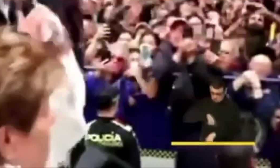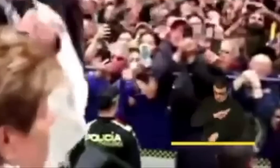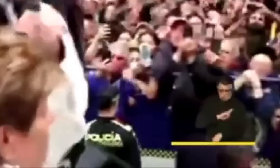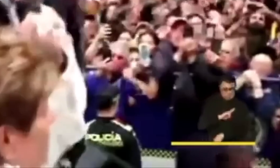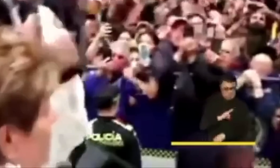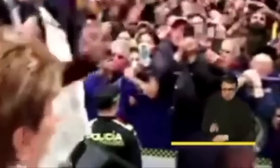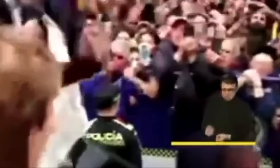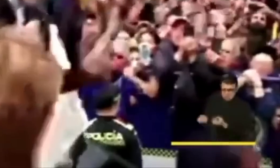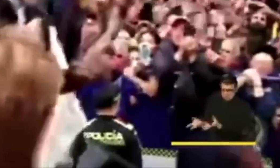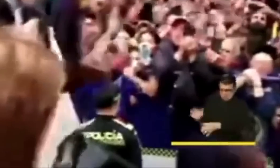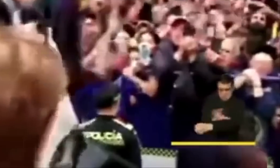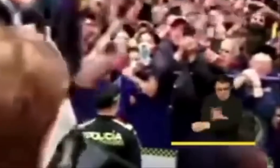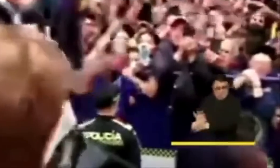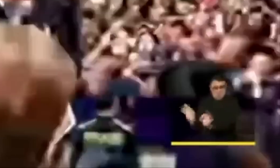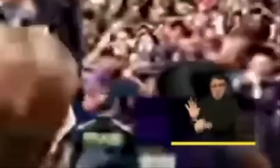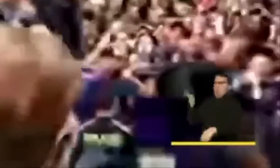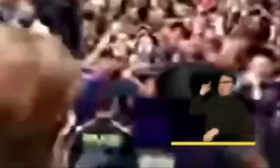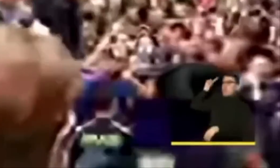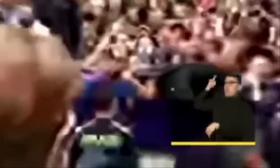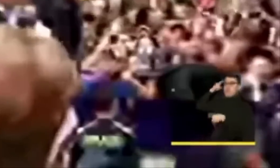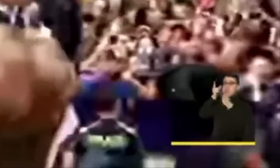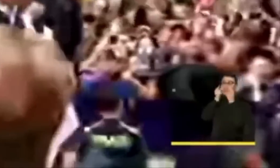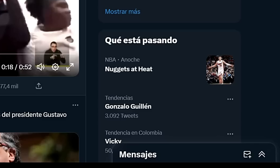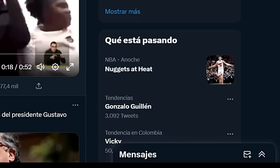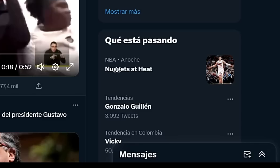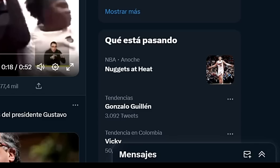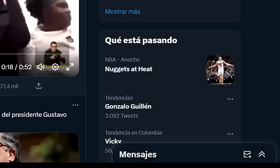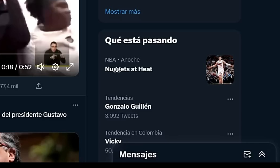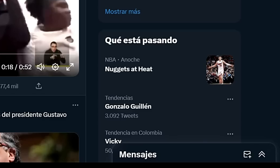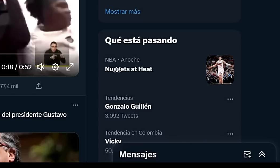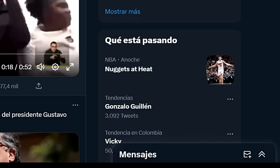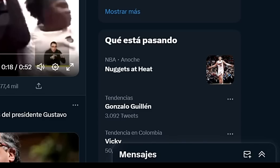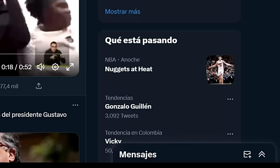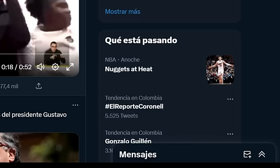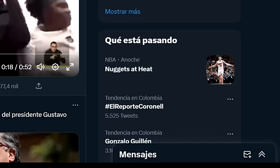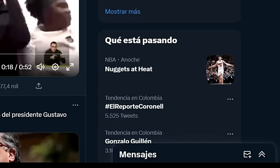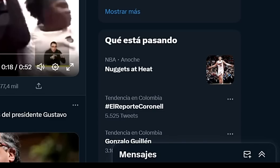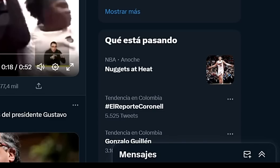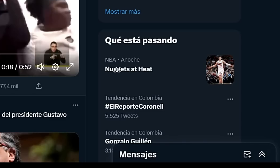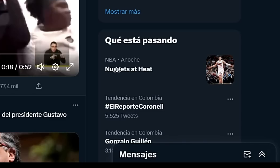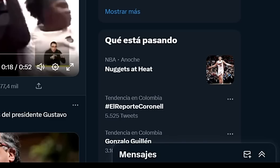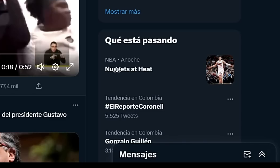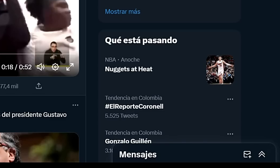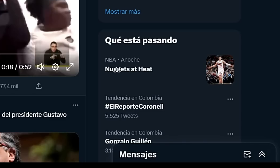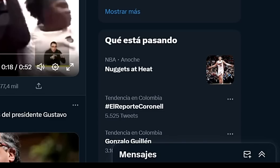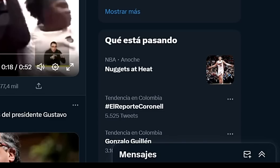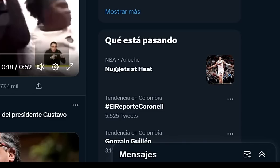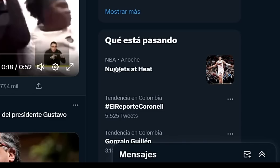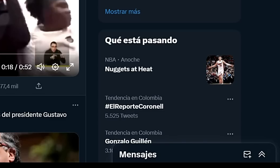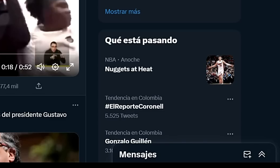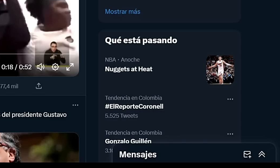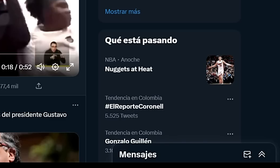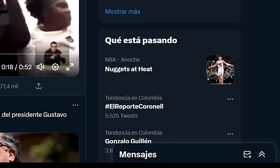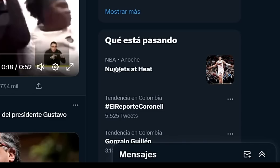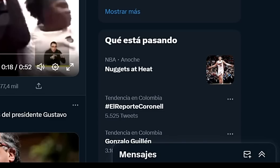nosotros, sino el gobierno de Santos y de Duque. Bueno, amigos, estas palabras las dijo ayer Gustavo Petro en